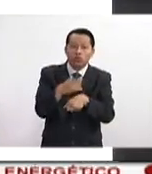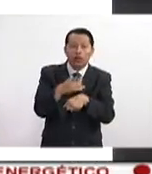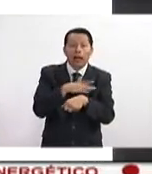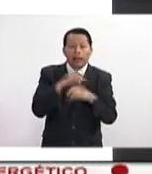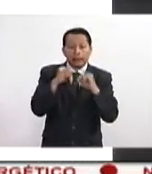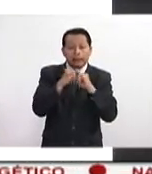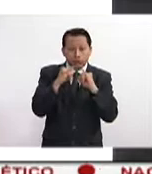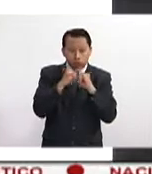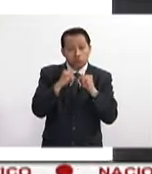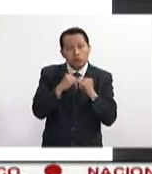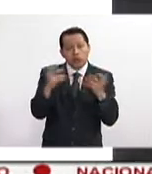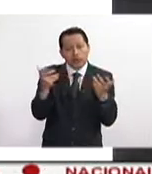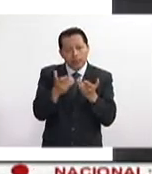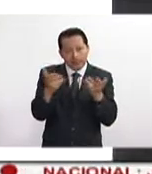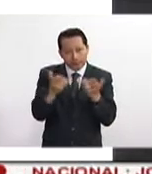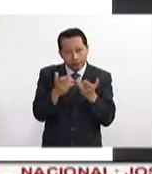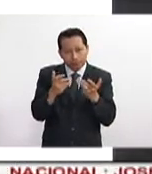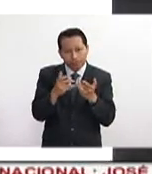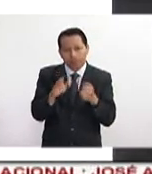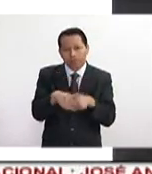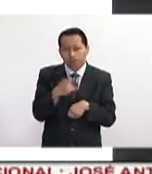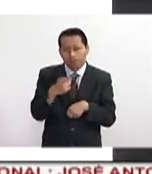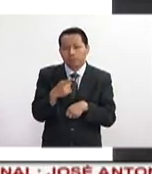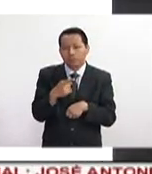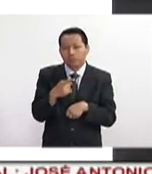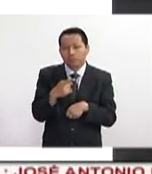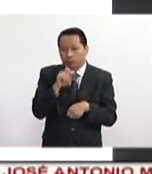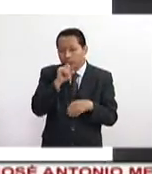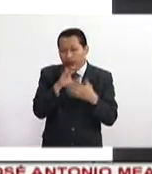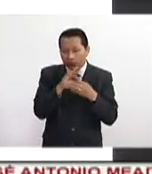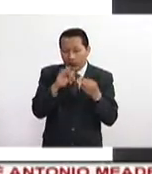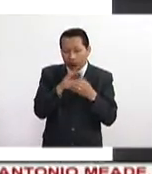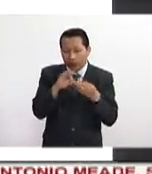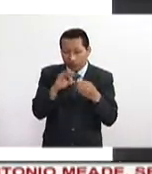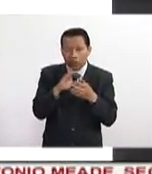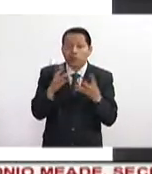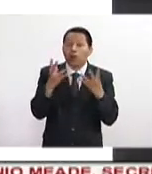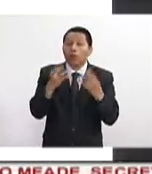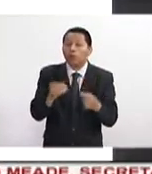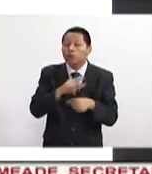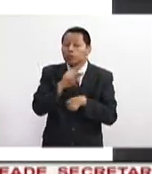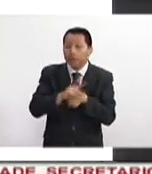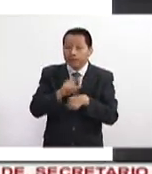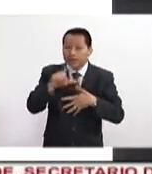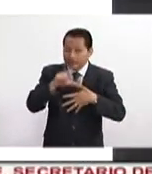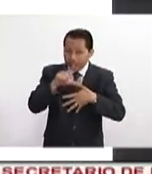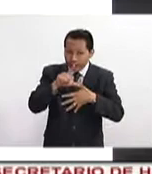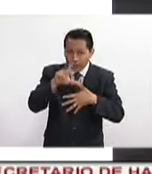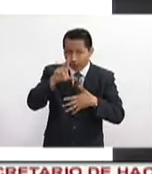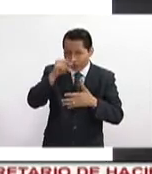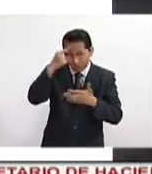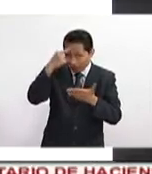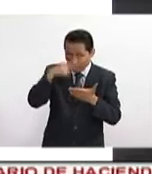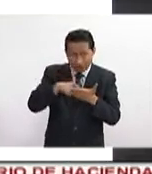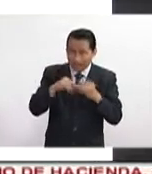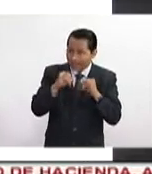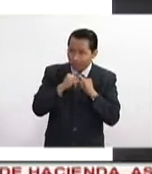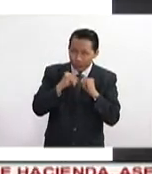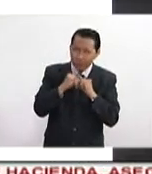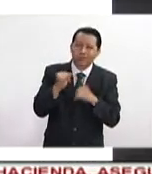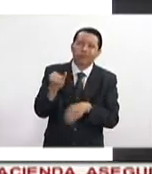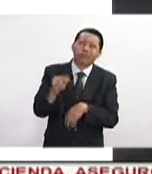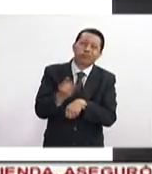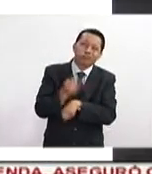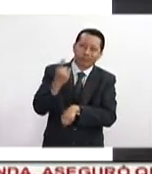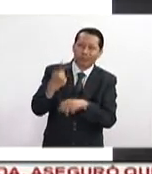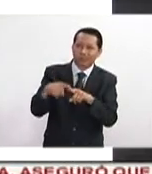las instituciones. Pues como mencionaban, en muchos países de Latinoamérica ya no se cree en las instituciones, entonces